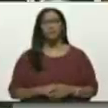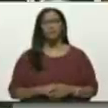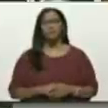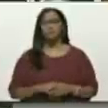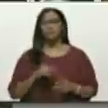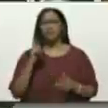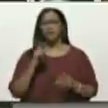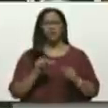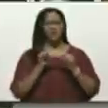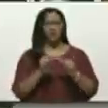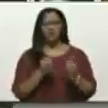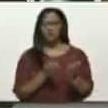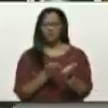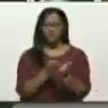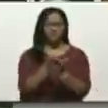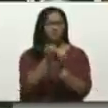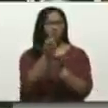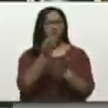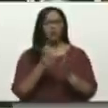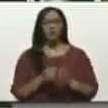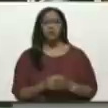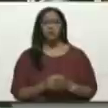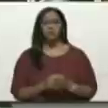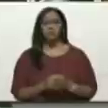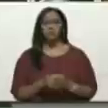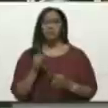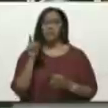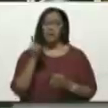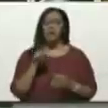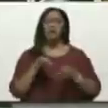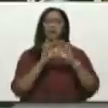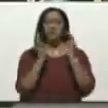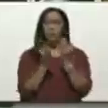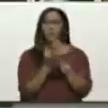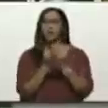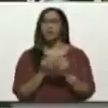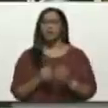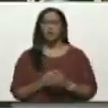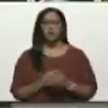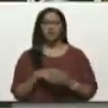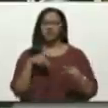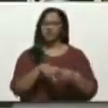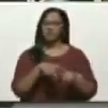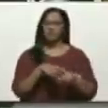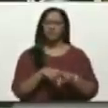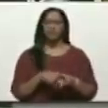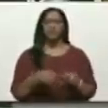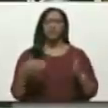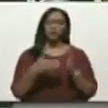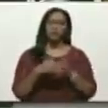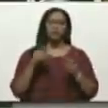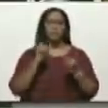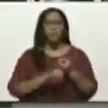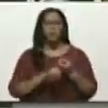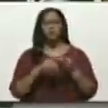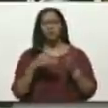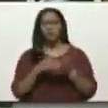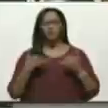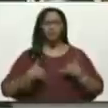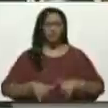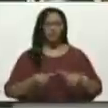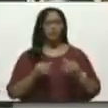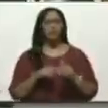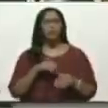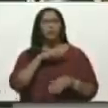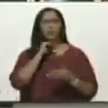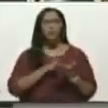firme. Él y a su familia también perseguida. Lo agarraron contra su esposa, contra sus hijos. Murió su